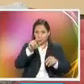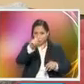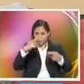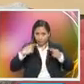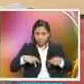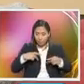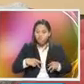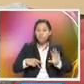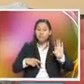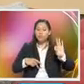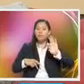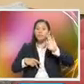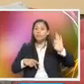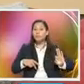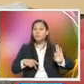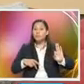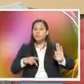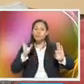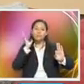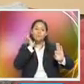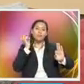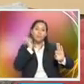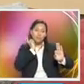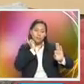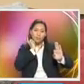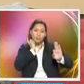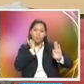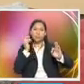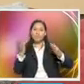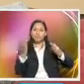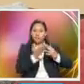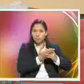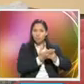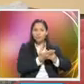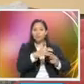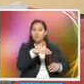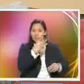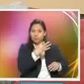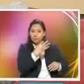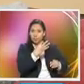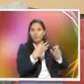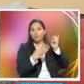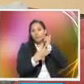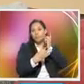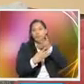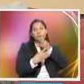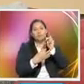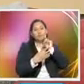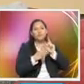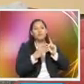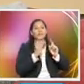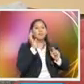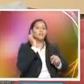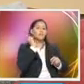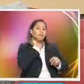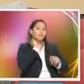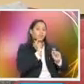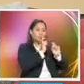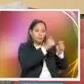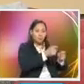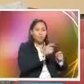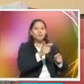que el 40% de esta Asamblea Constituyente será designada 14 diputados y diputadas por la Cámara de Senadores, 14